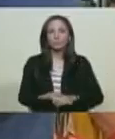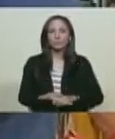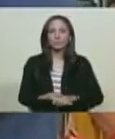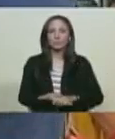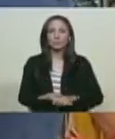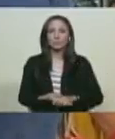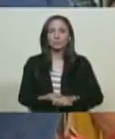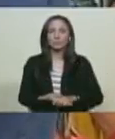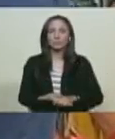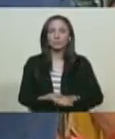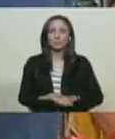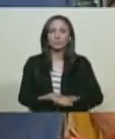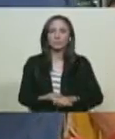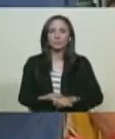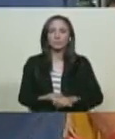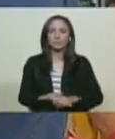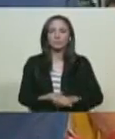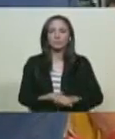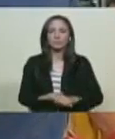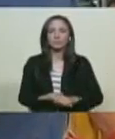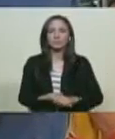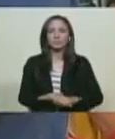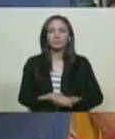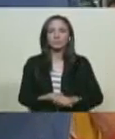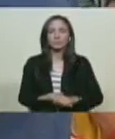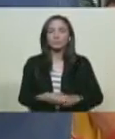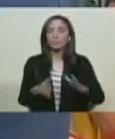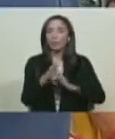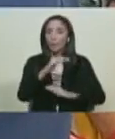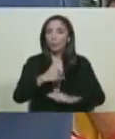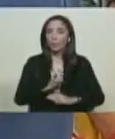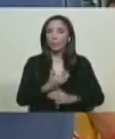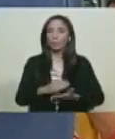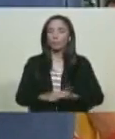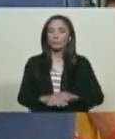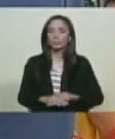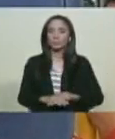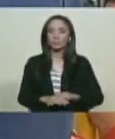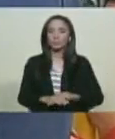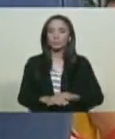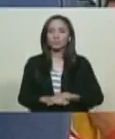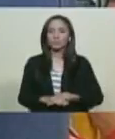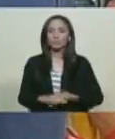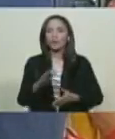llega. Nosotros podemos fiscalizar y avanzar en eso.